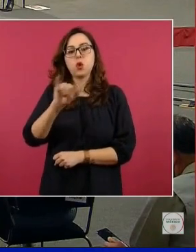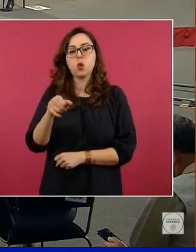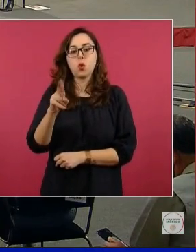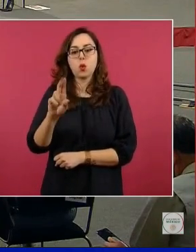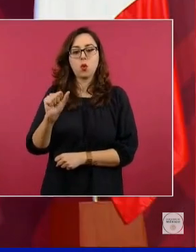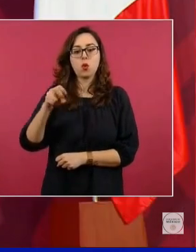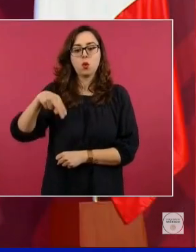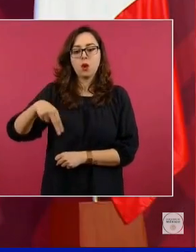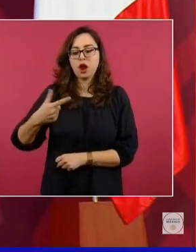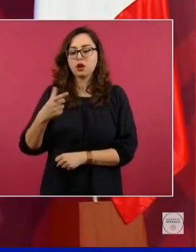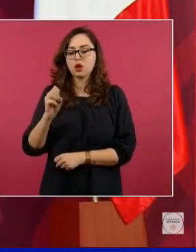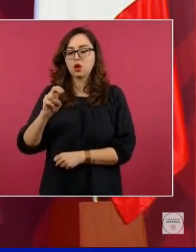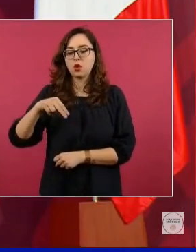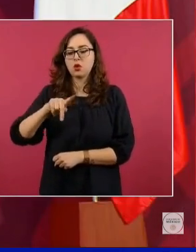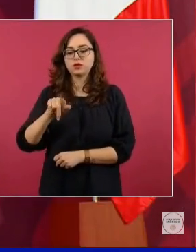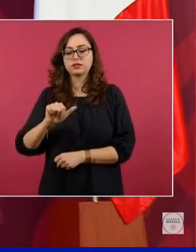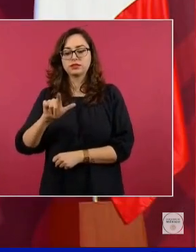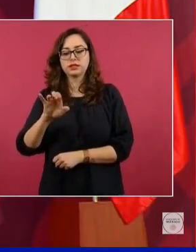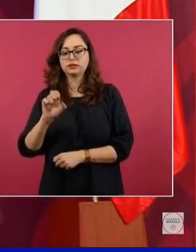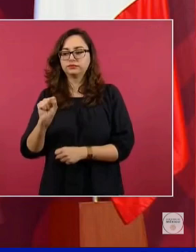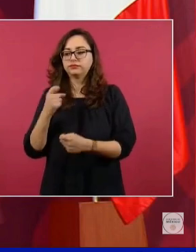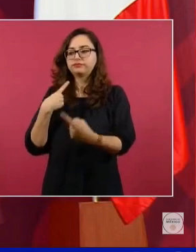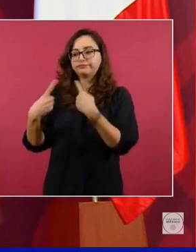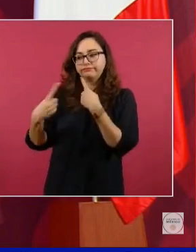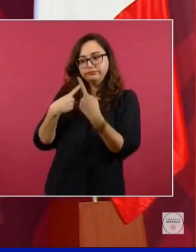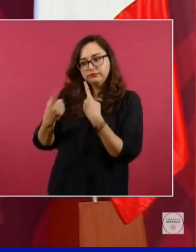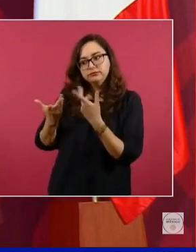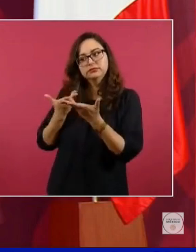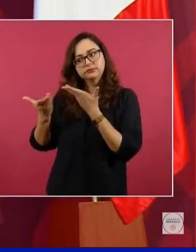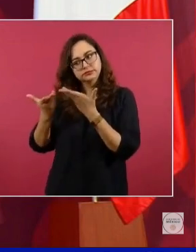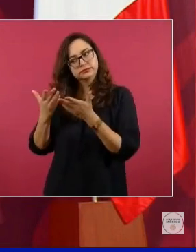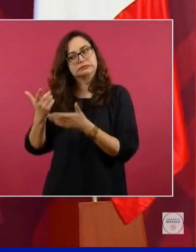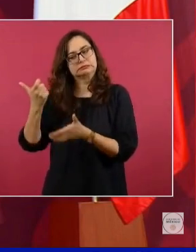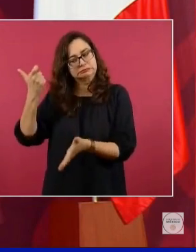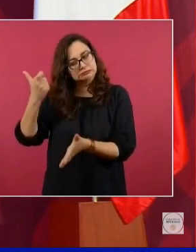yo creo que va a ayudar,